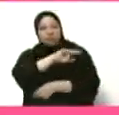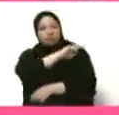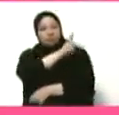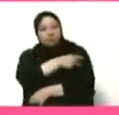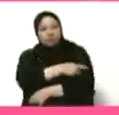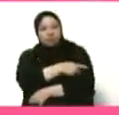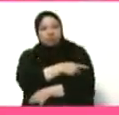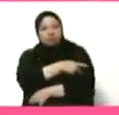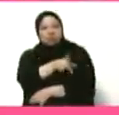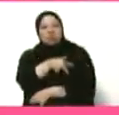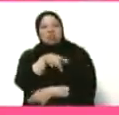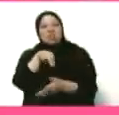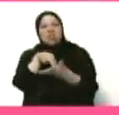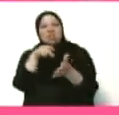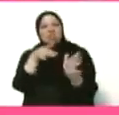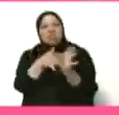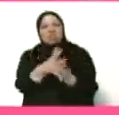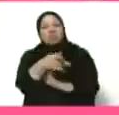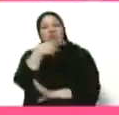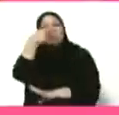¿Para qué es un partido político?